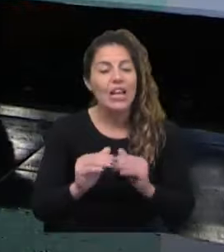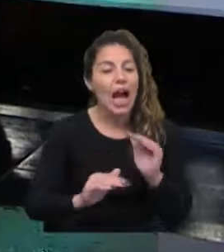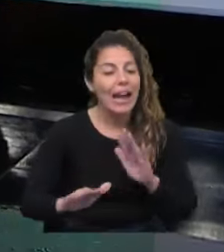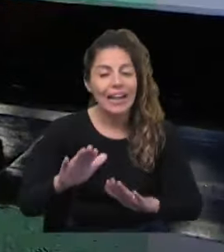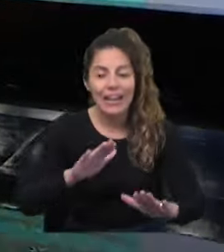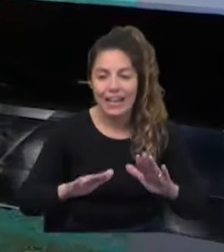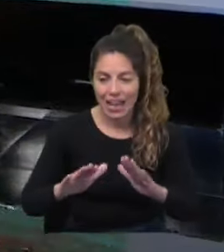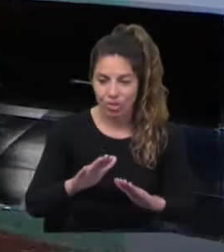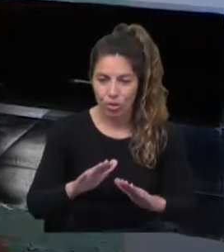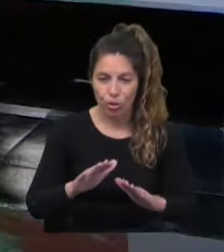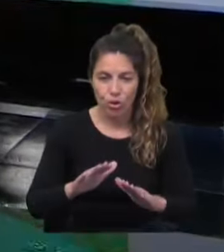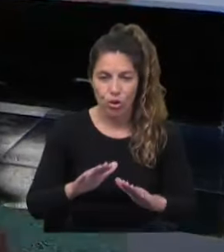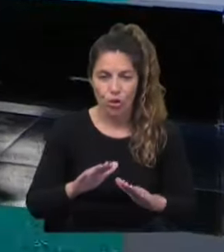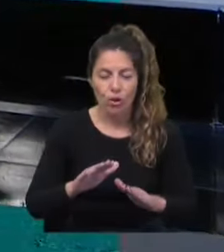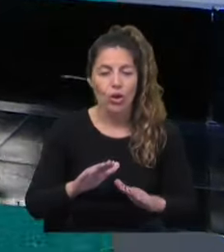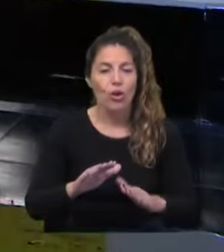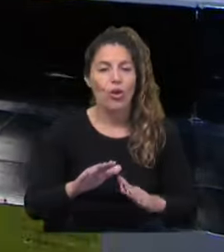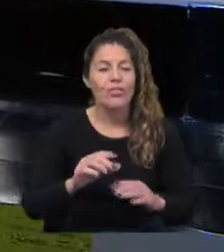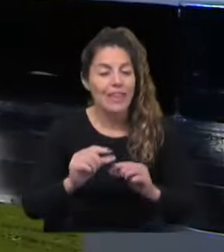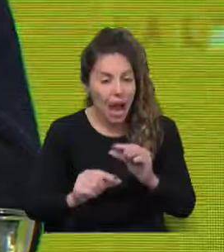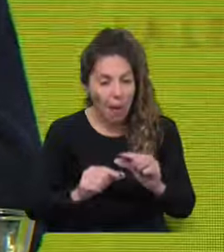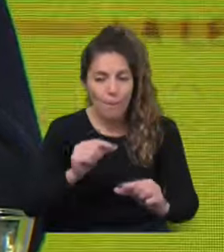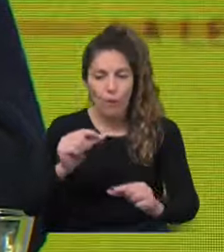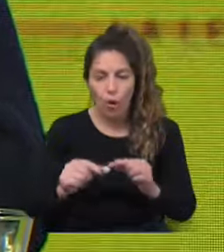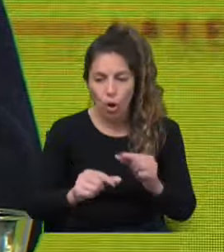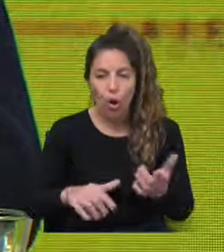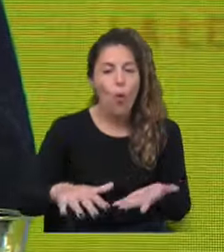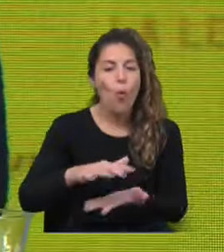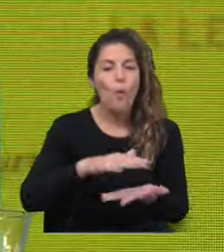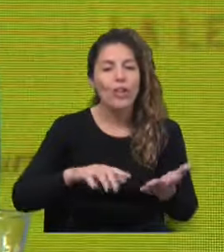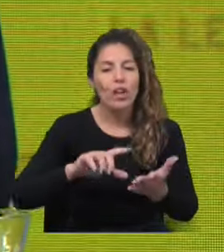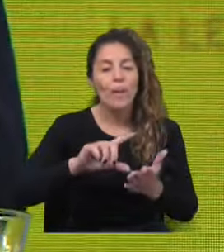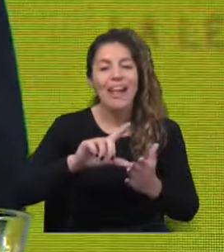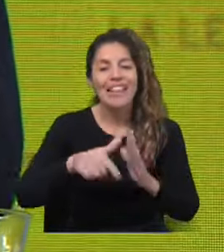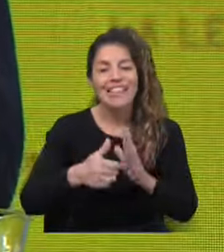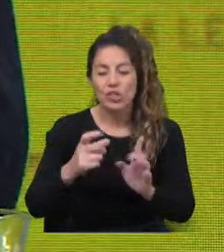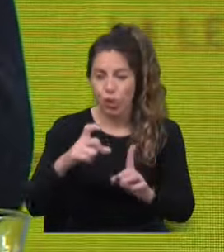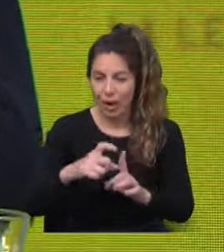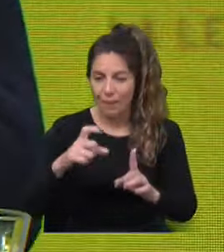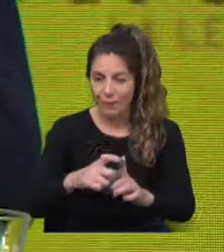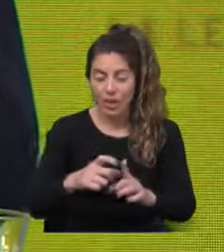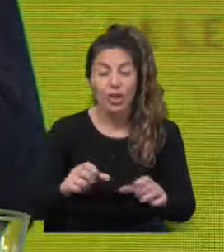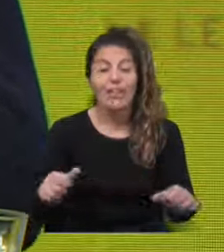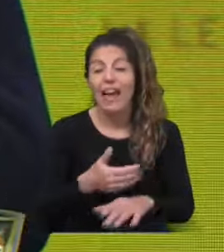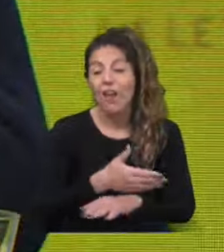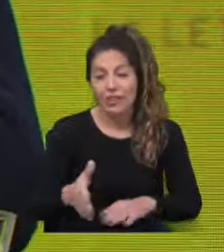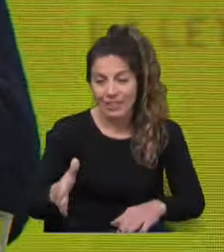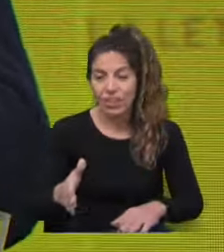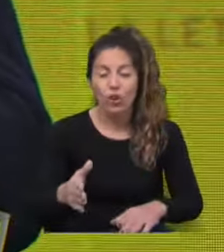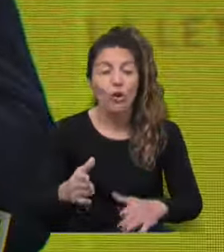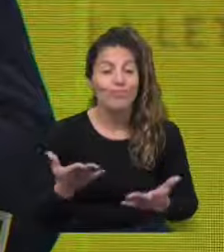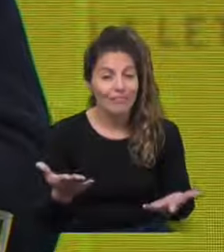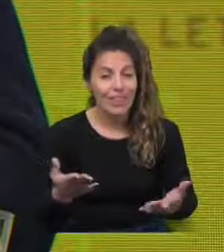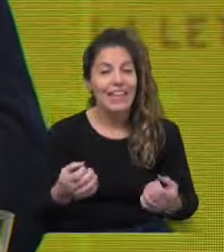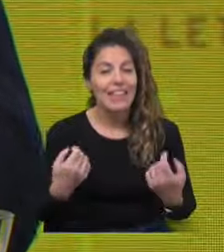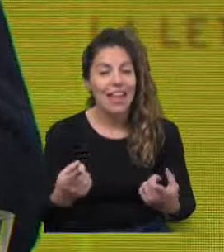corrigiendo con gradualidad un panorama de atraso cambiario que está afectando y perturbando